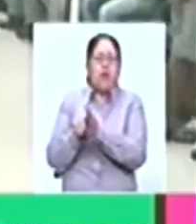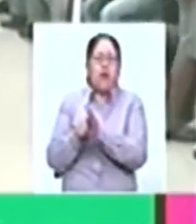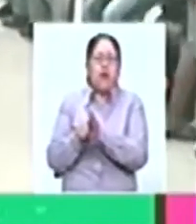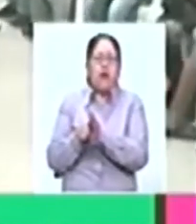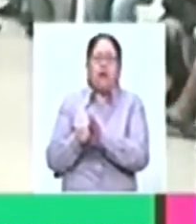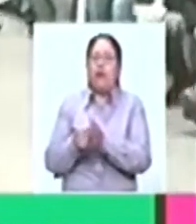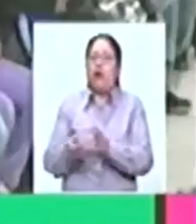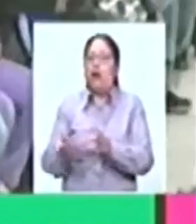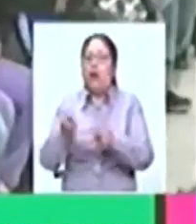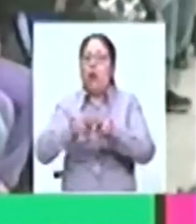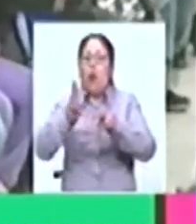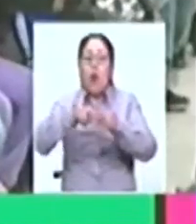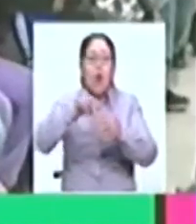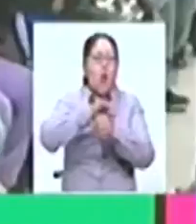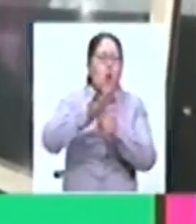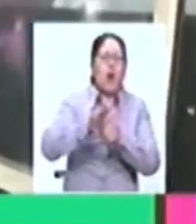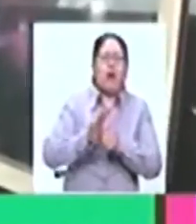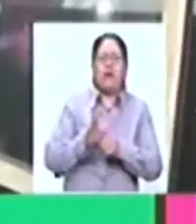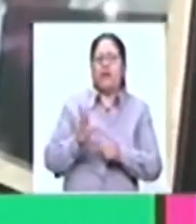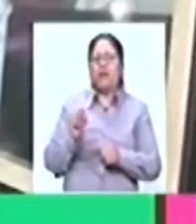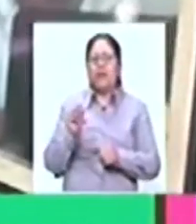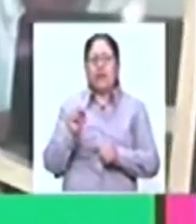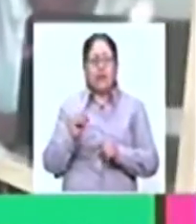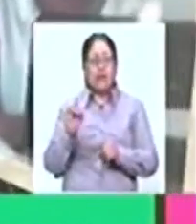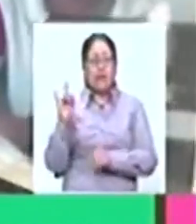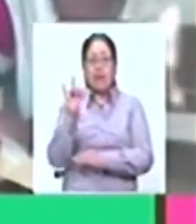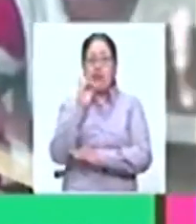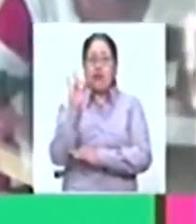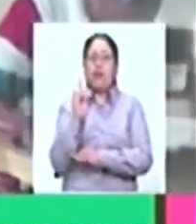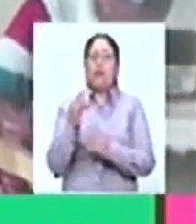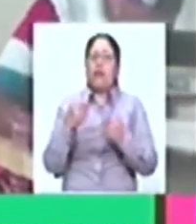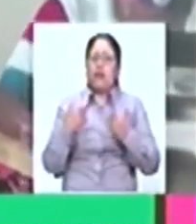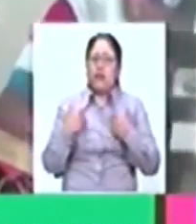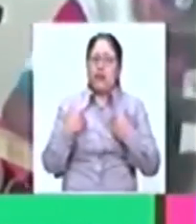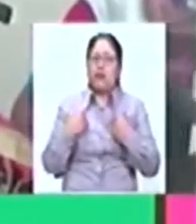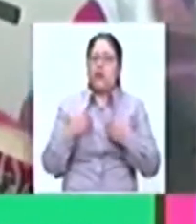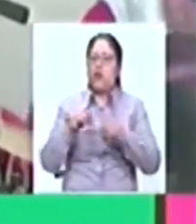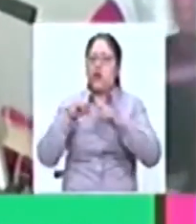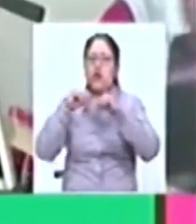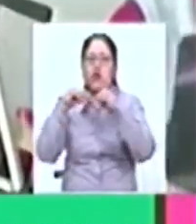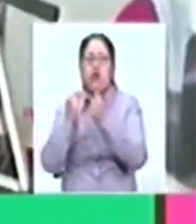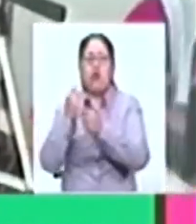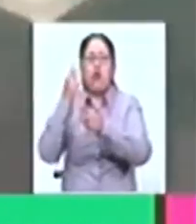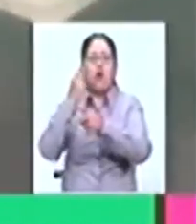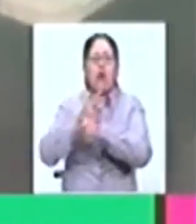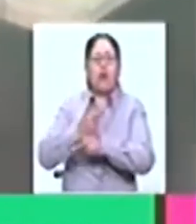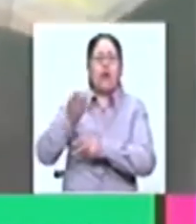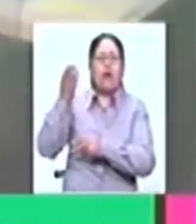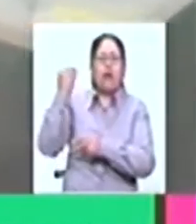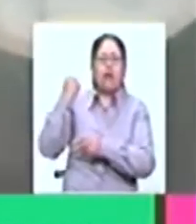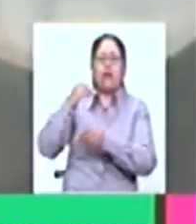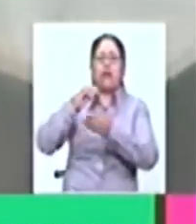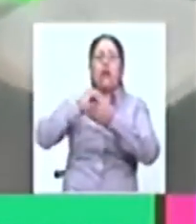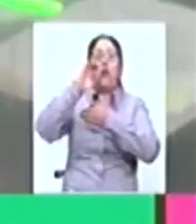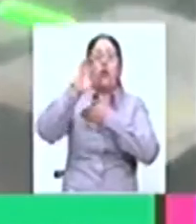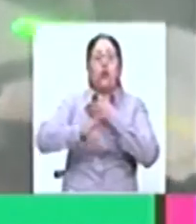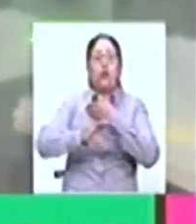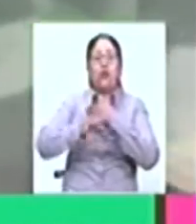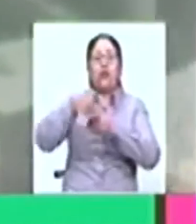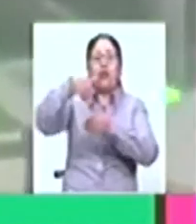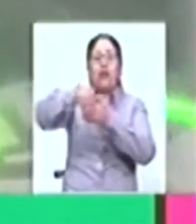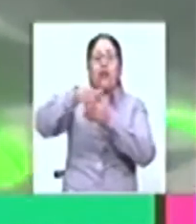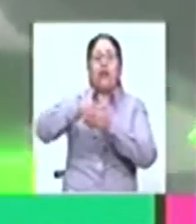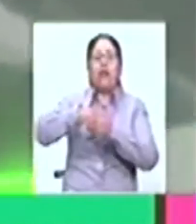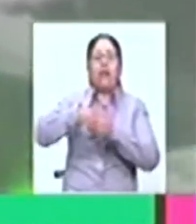evolución de la pandemia hay que recordar que vive todo un triángulo colectivo en octubre de 2020